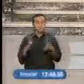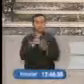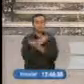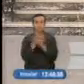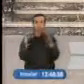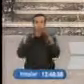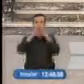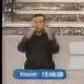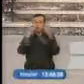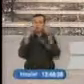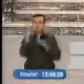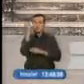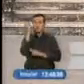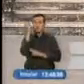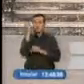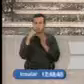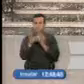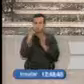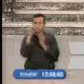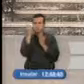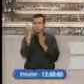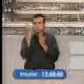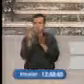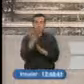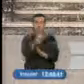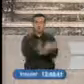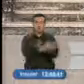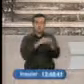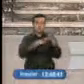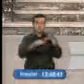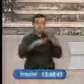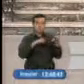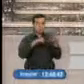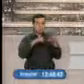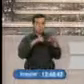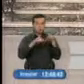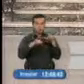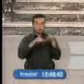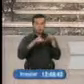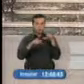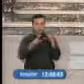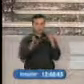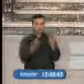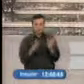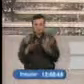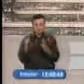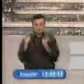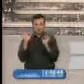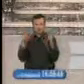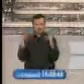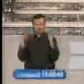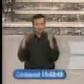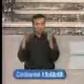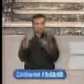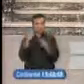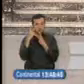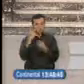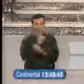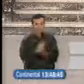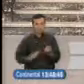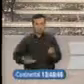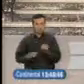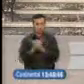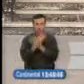tema financiero, las cuentas entregadas por la anterior administración no estarían tan ordenadas. Escuchemos lo dicho por el jefe de Estado.